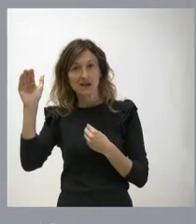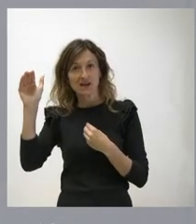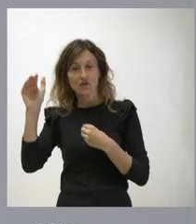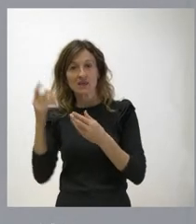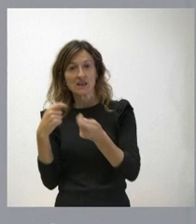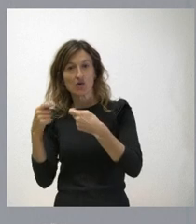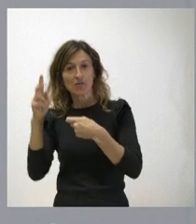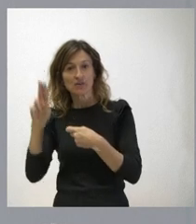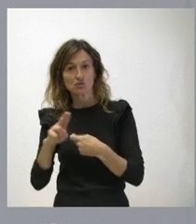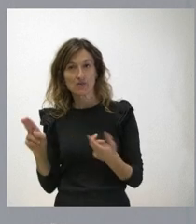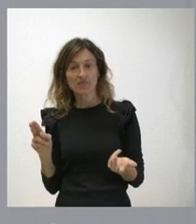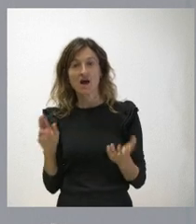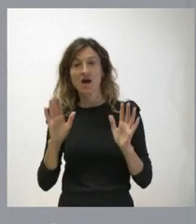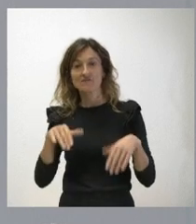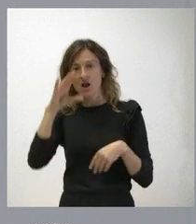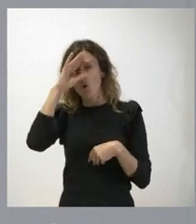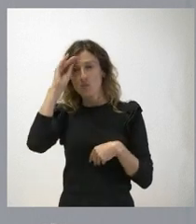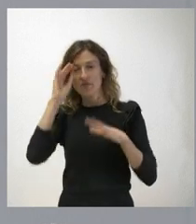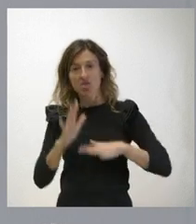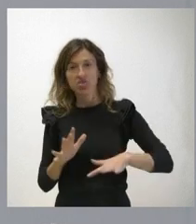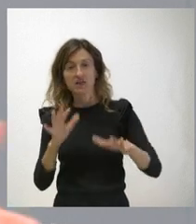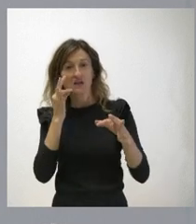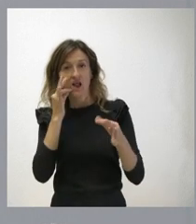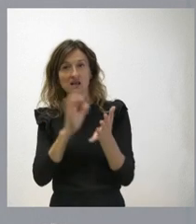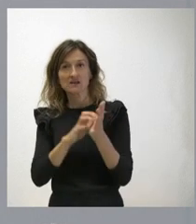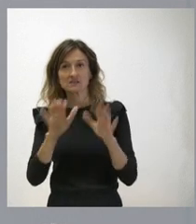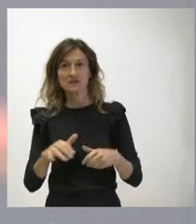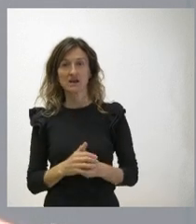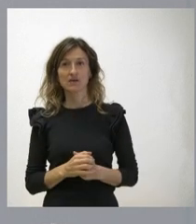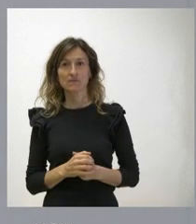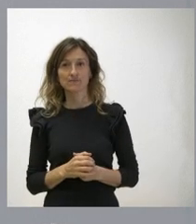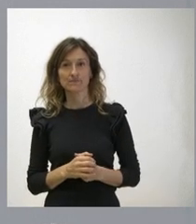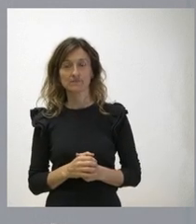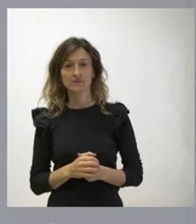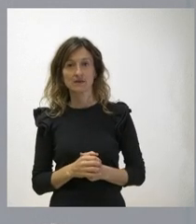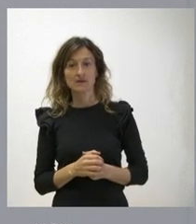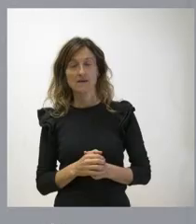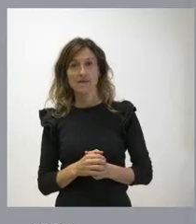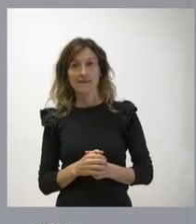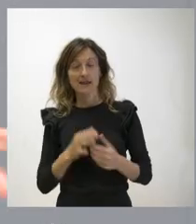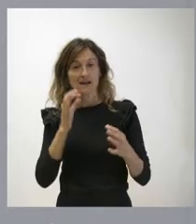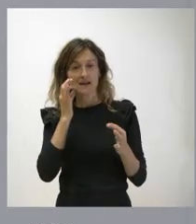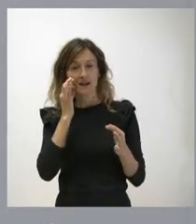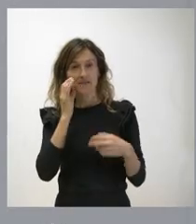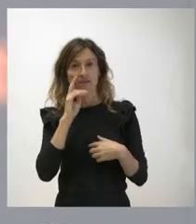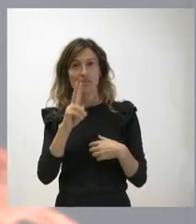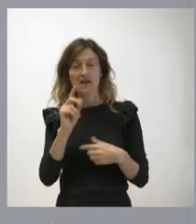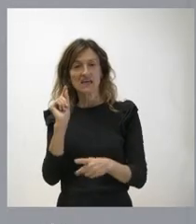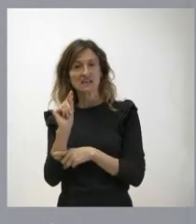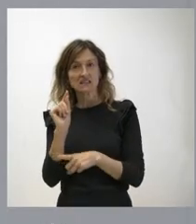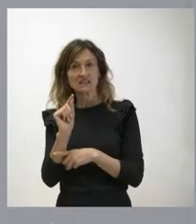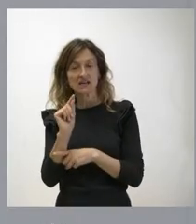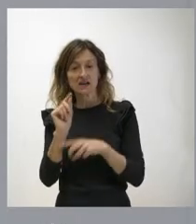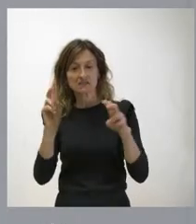que se olvida de la realidad de Castilla de León solo des esa realidad se pueden interpretar críticas en relación con la